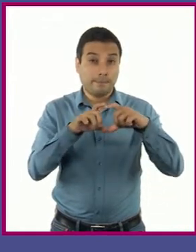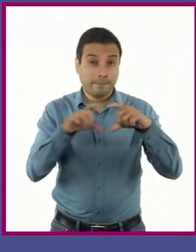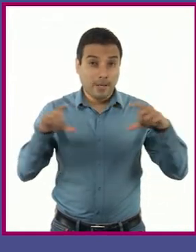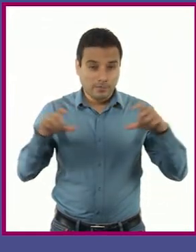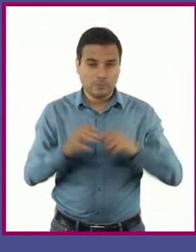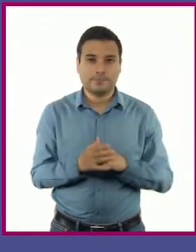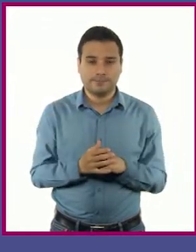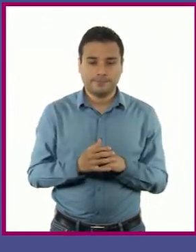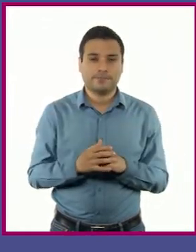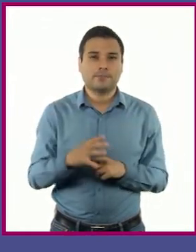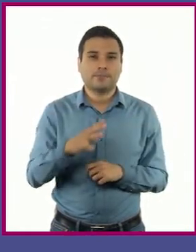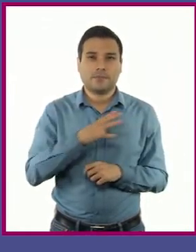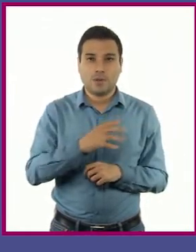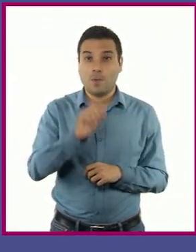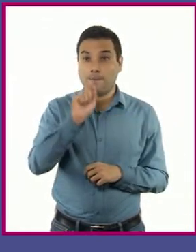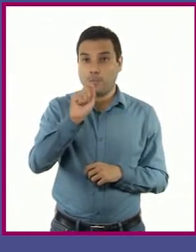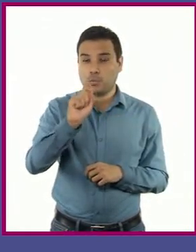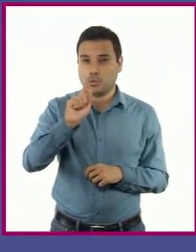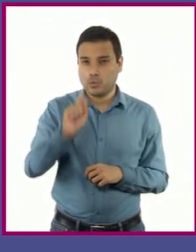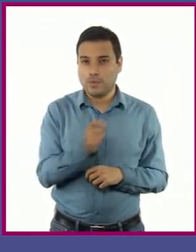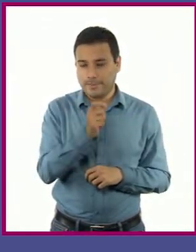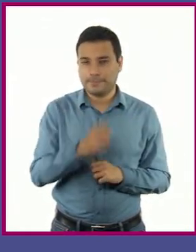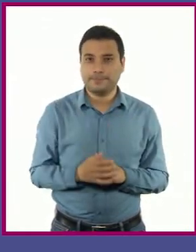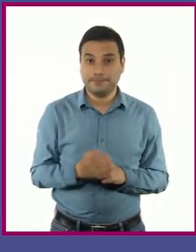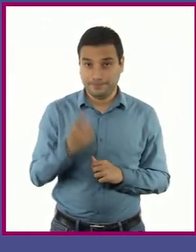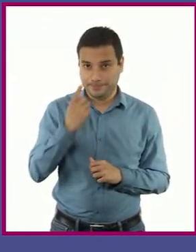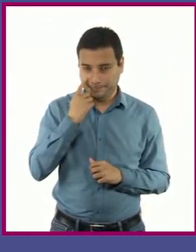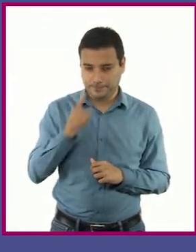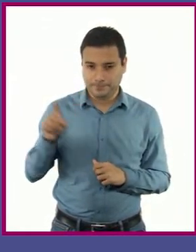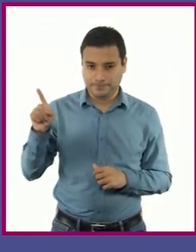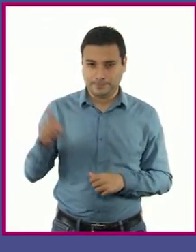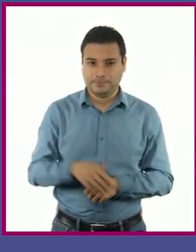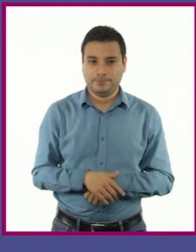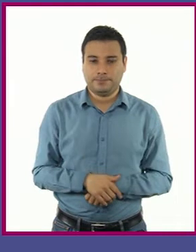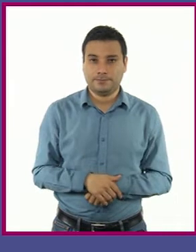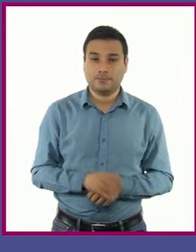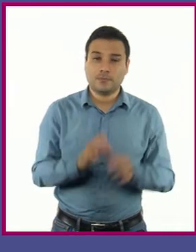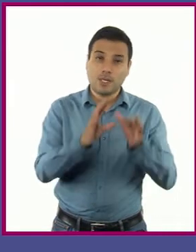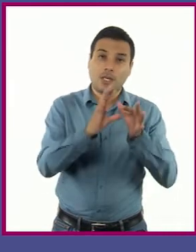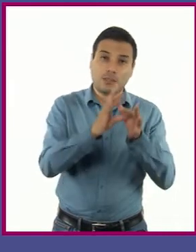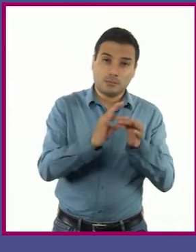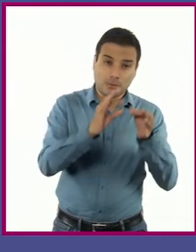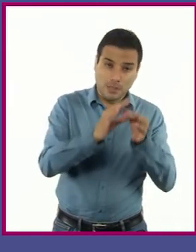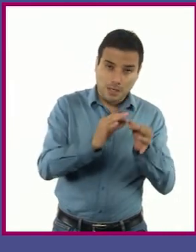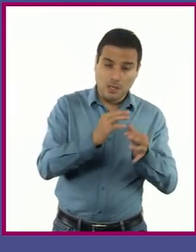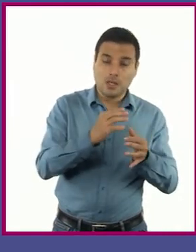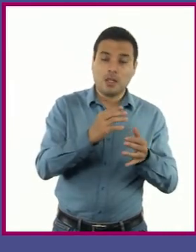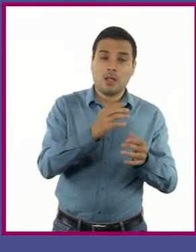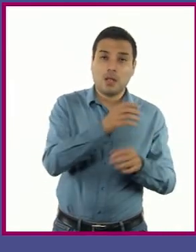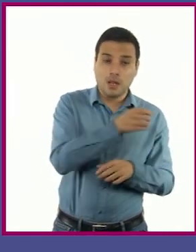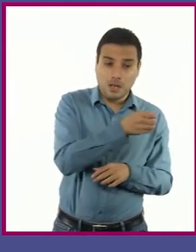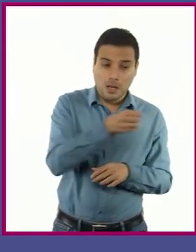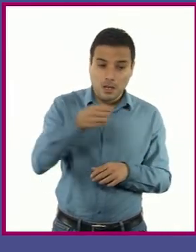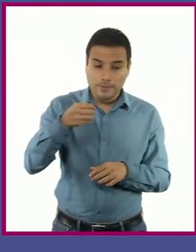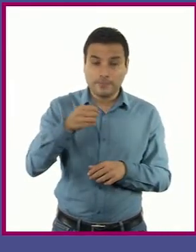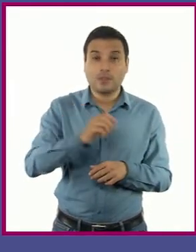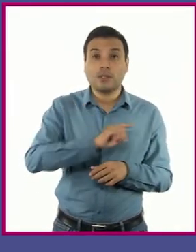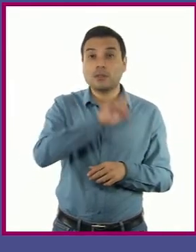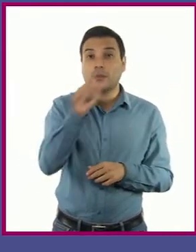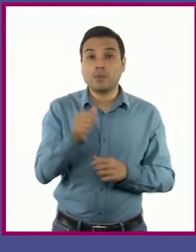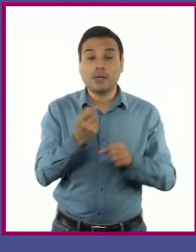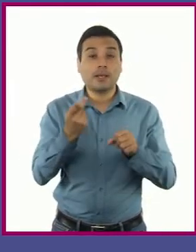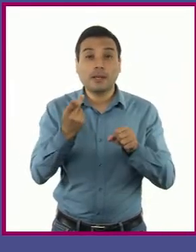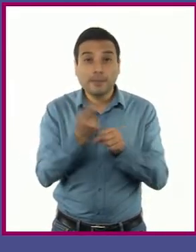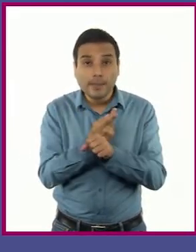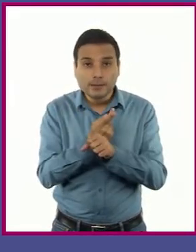que sustituyó al punto, dándonos una oración de consecuencia, ya que en la primera idea plantean las